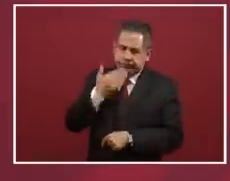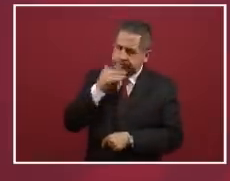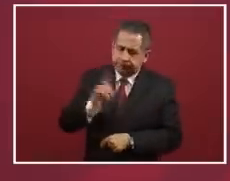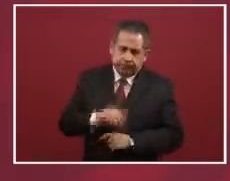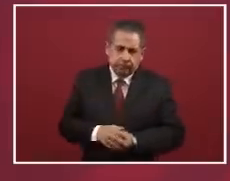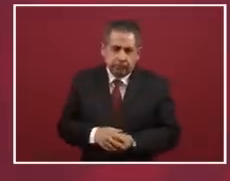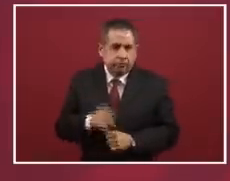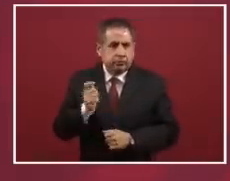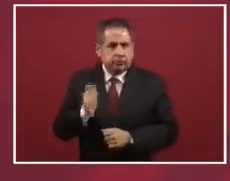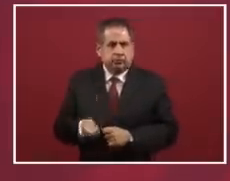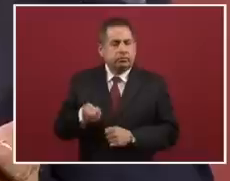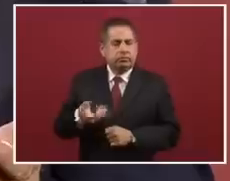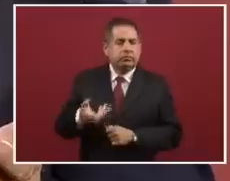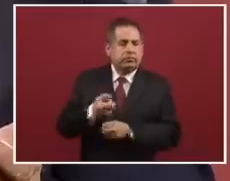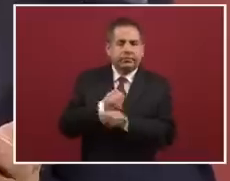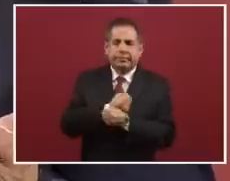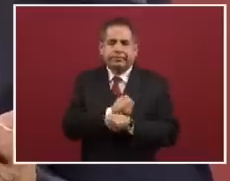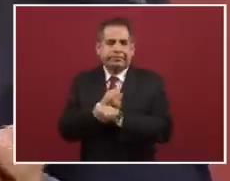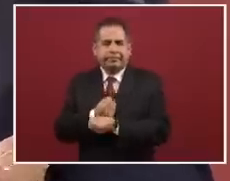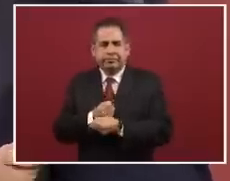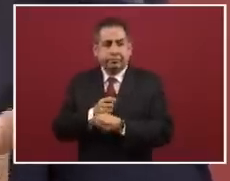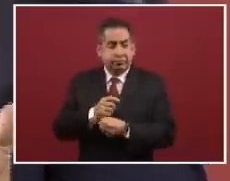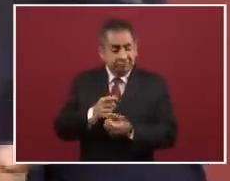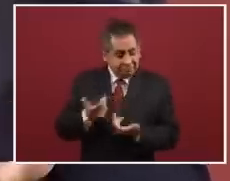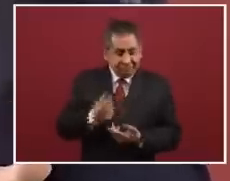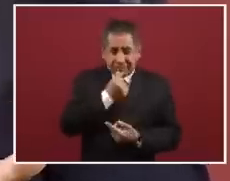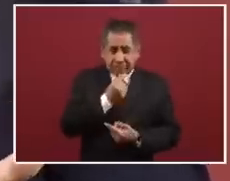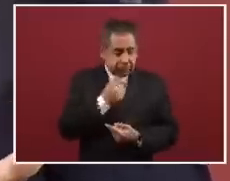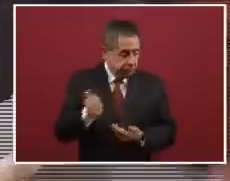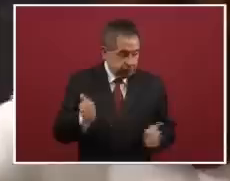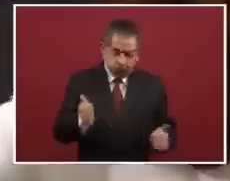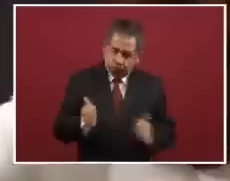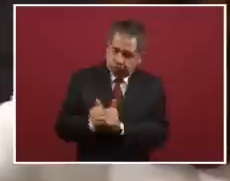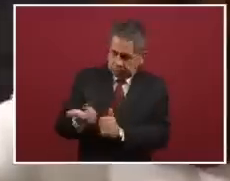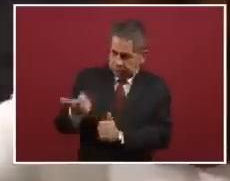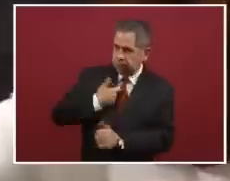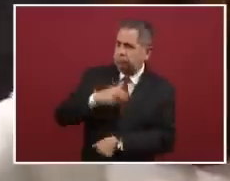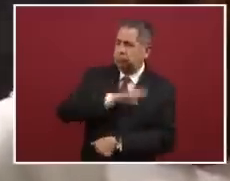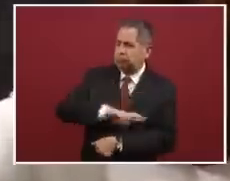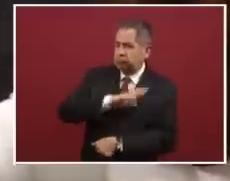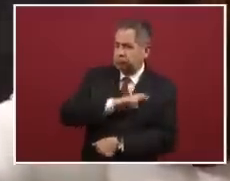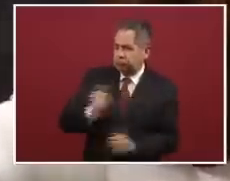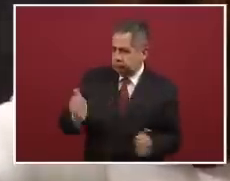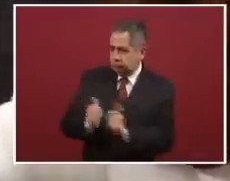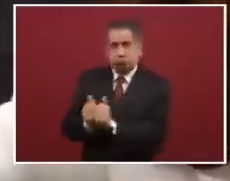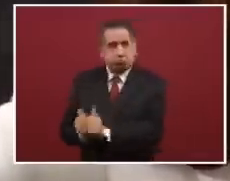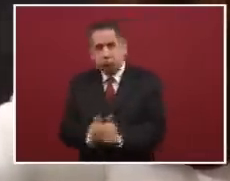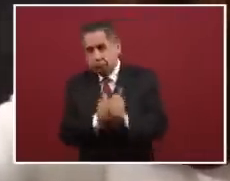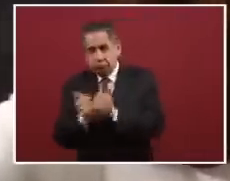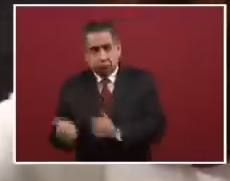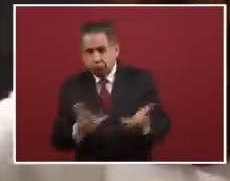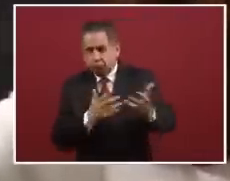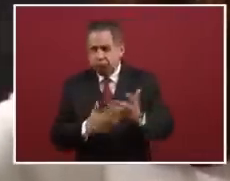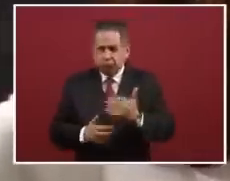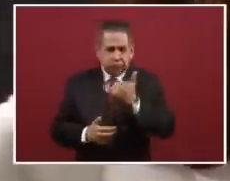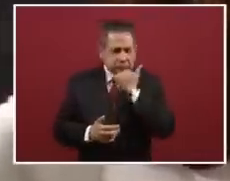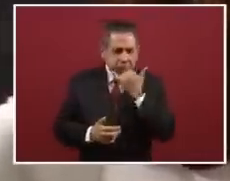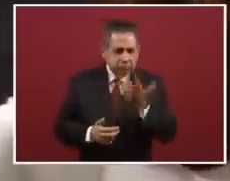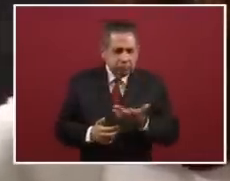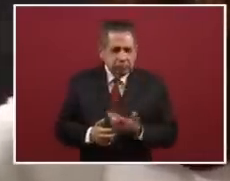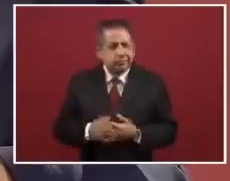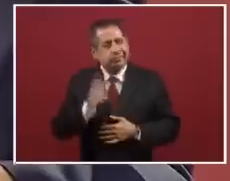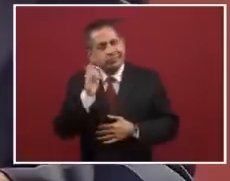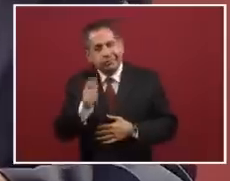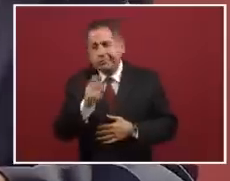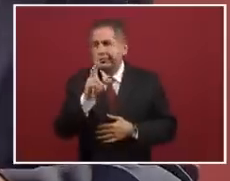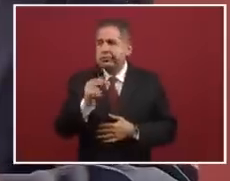es esclavitud de infantes, de menores. Entonces, no es solo que se pretenda